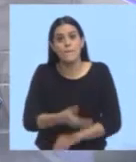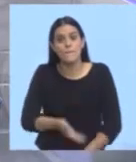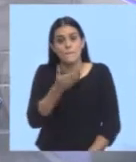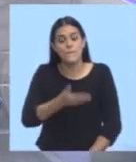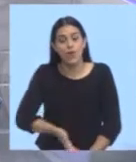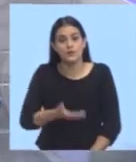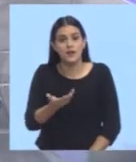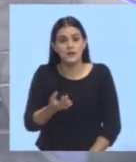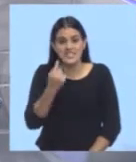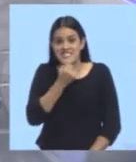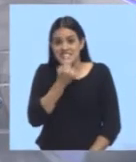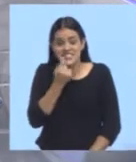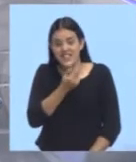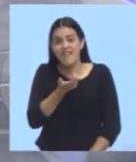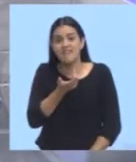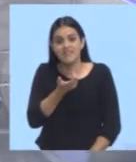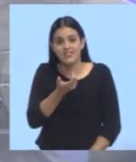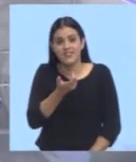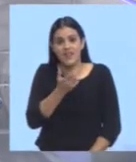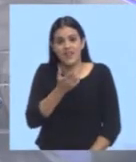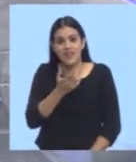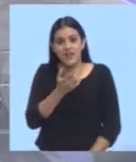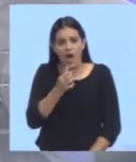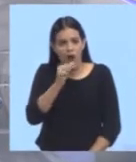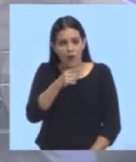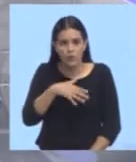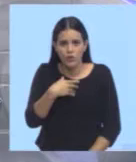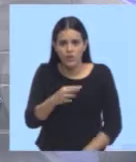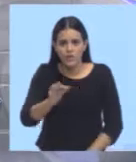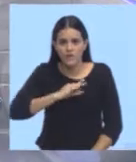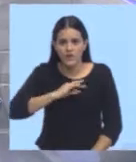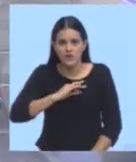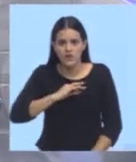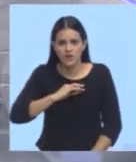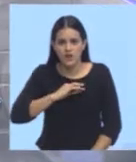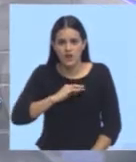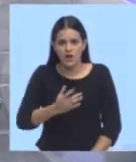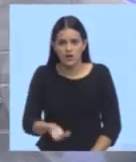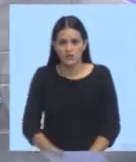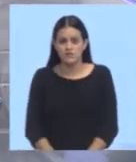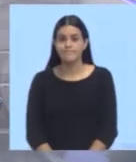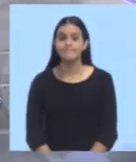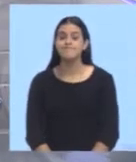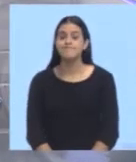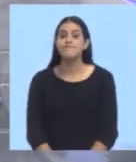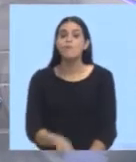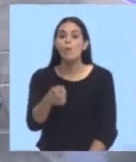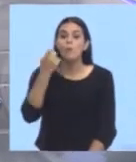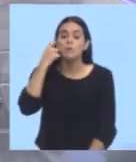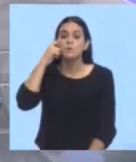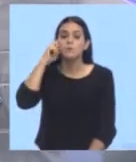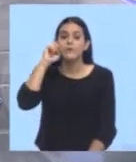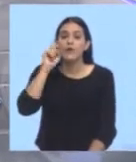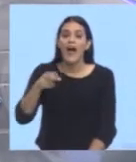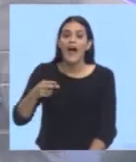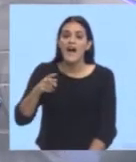buenos pero son los dientes como este agua solamente en dientes podría realizar la infección claro pero recuerda que el